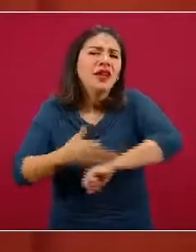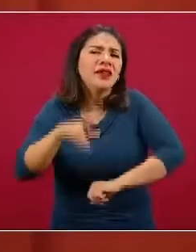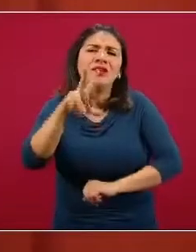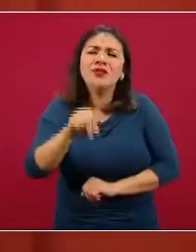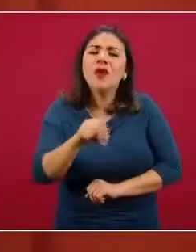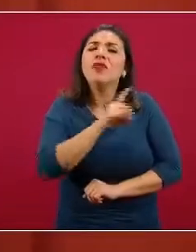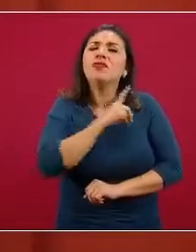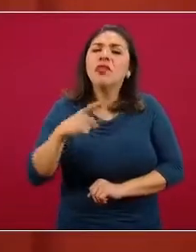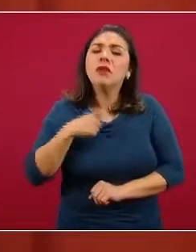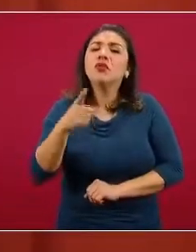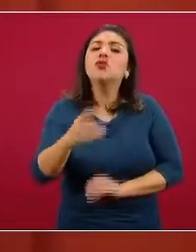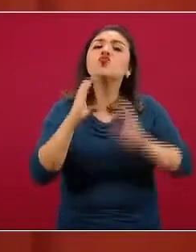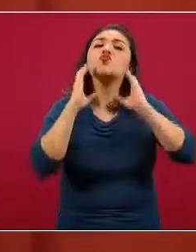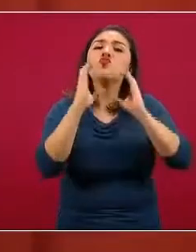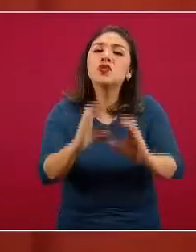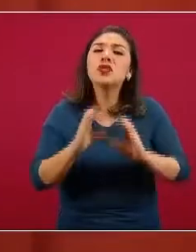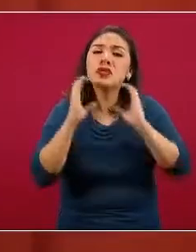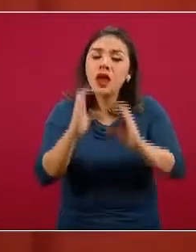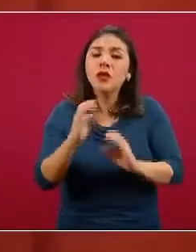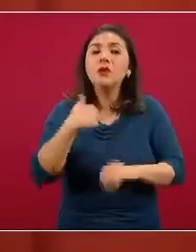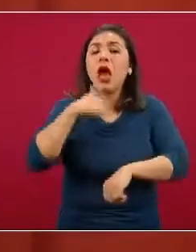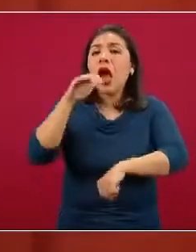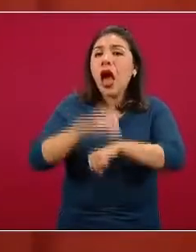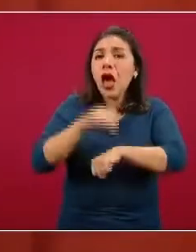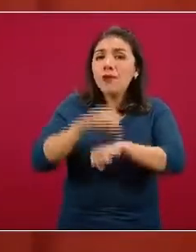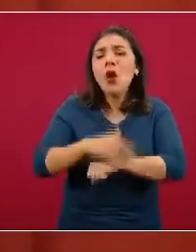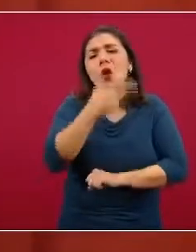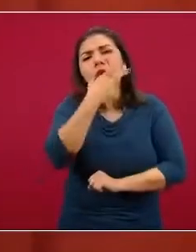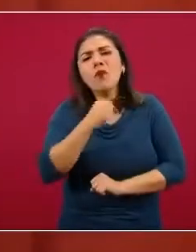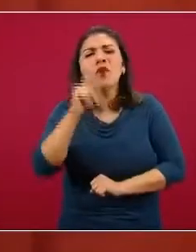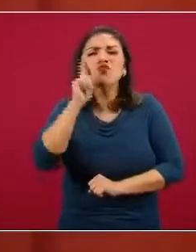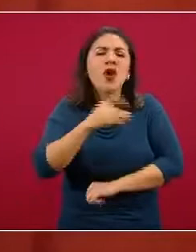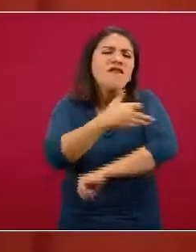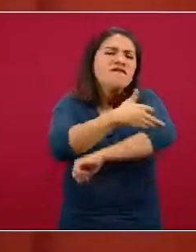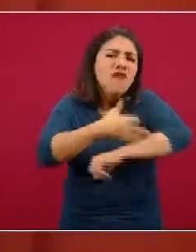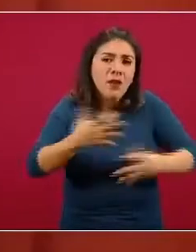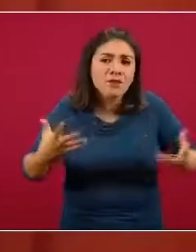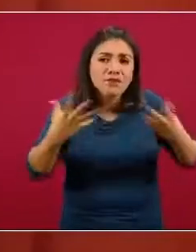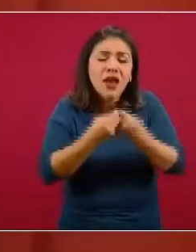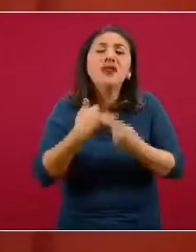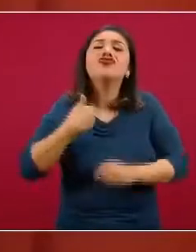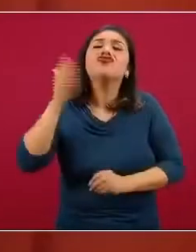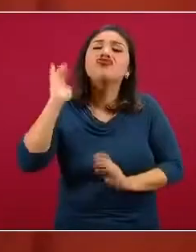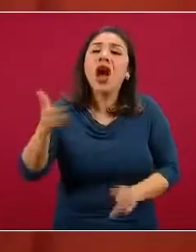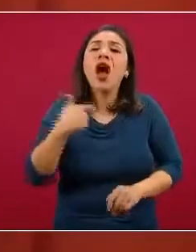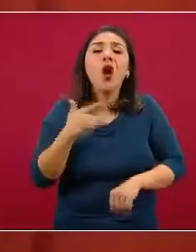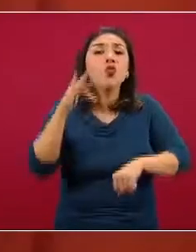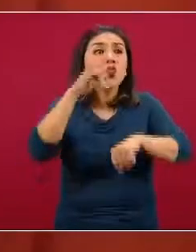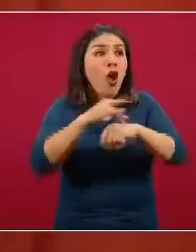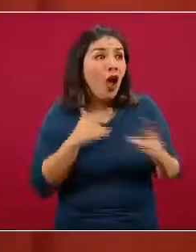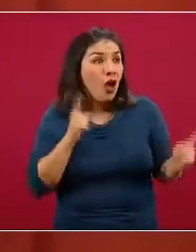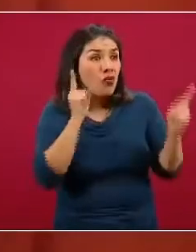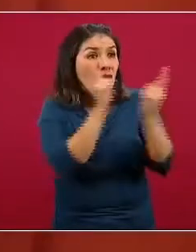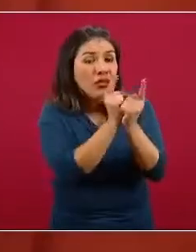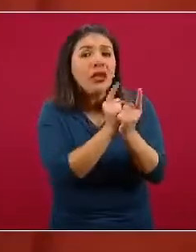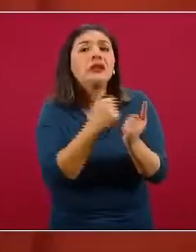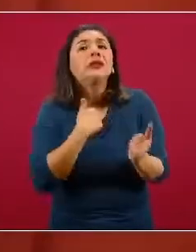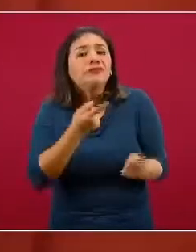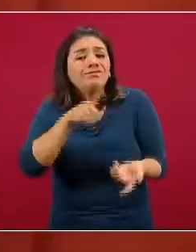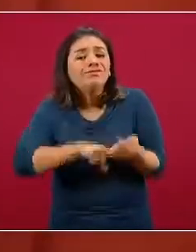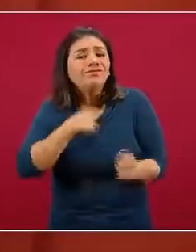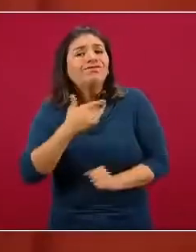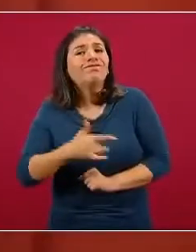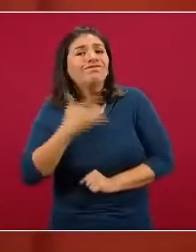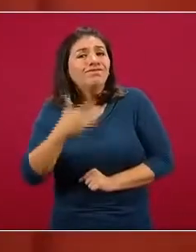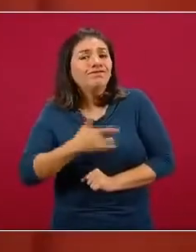poderles decir: cuidado, queridos amigos, queridas amigas, familia, tuve contacto contigo, tengo sintomatología de